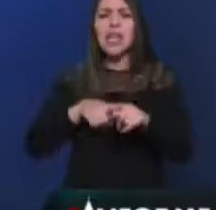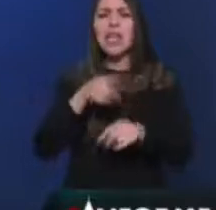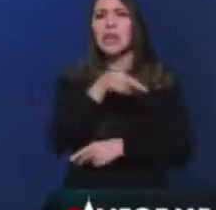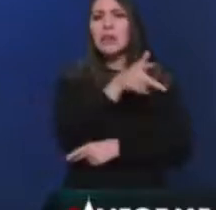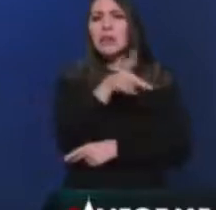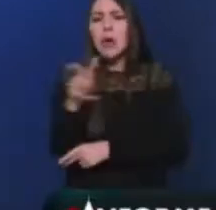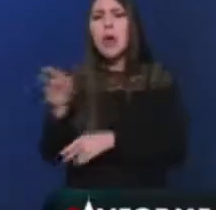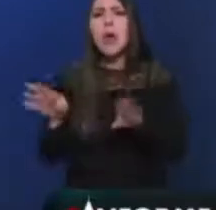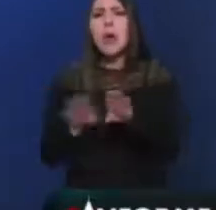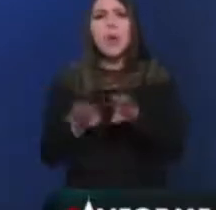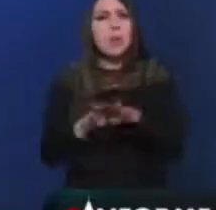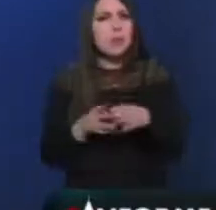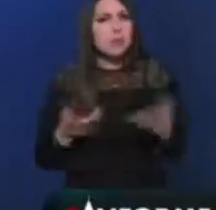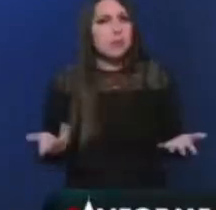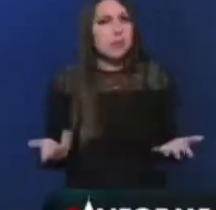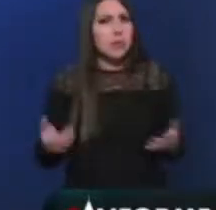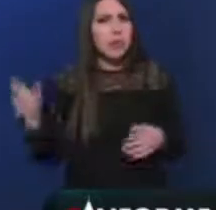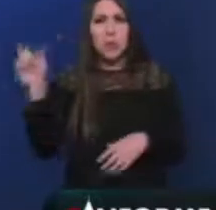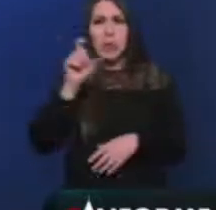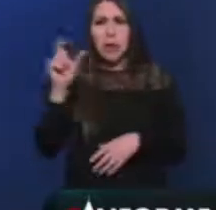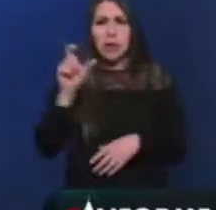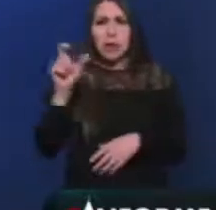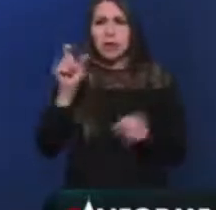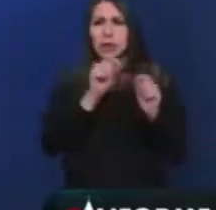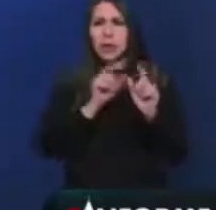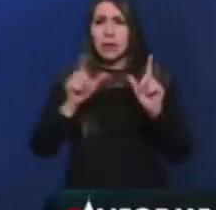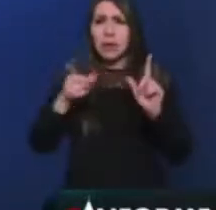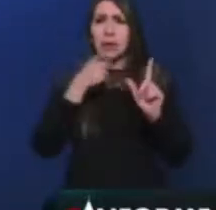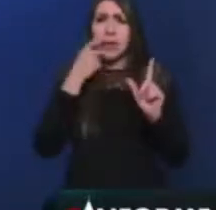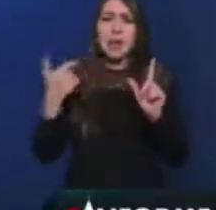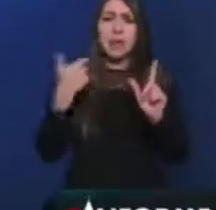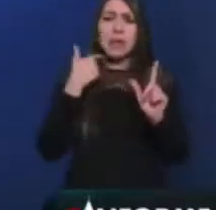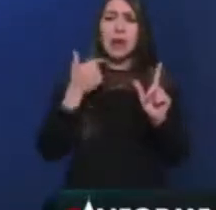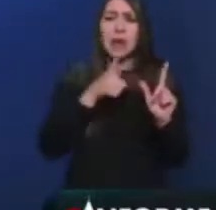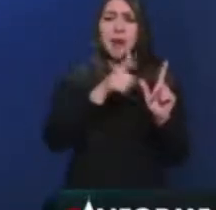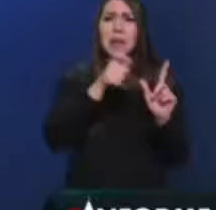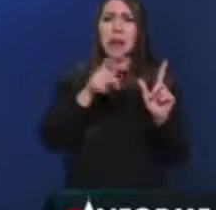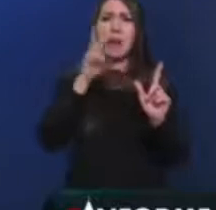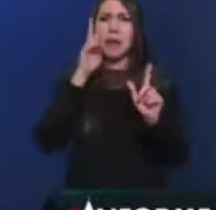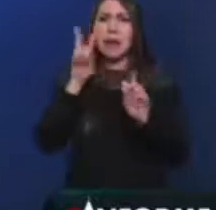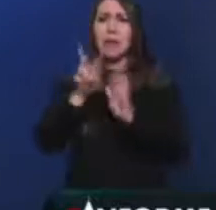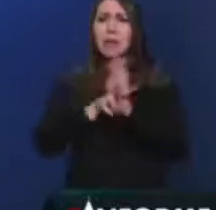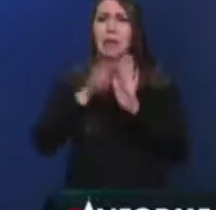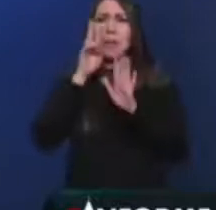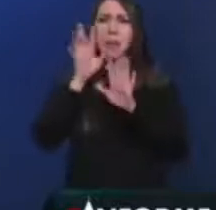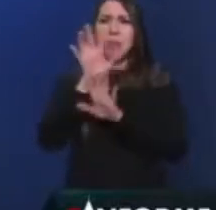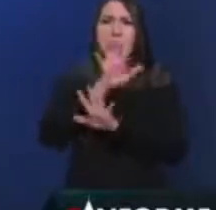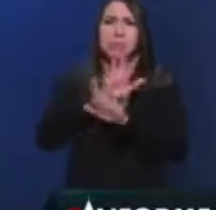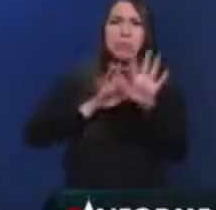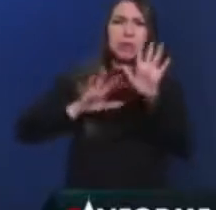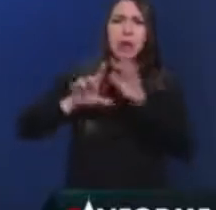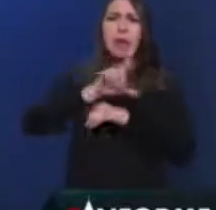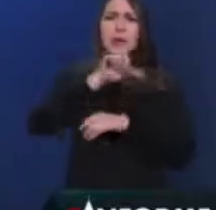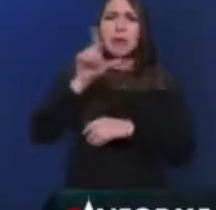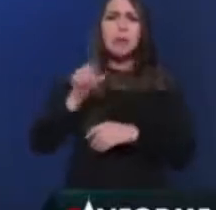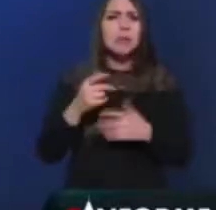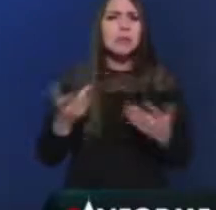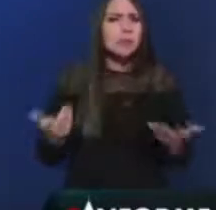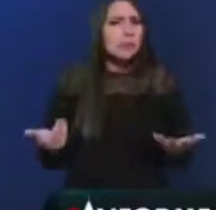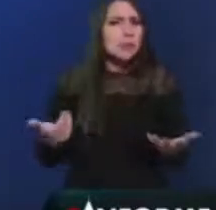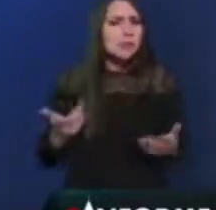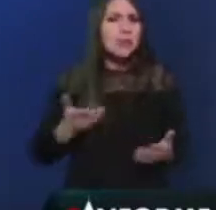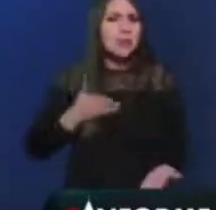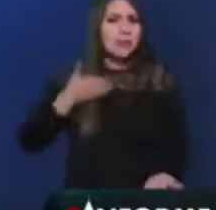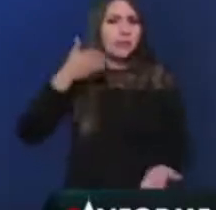lo tomó, que justo en el momento en el que aparentemente acribillan a unas personas se mueve del lugar y luego pues las autoridades no encuentran